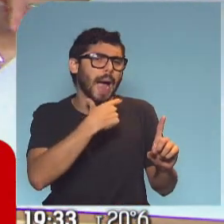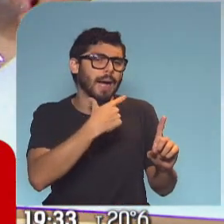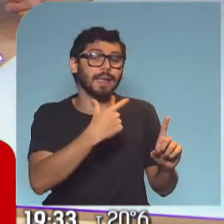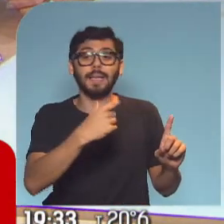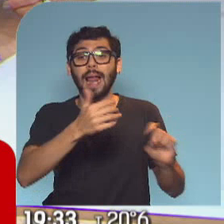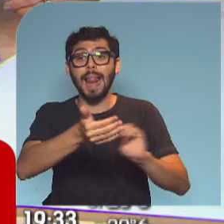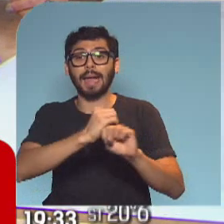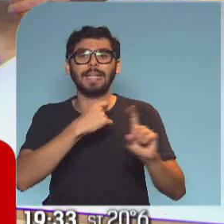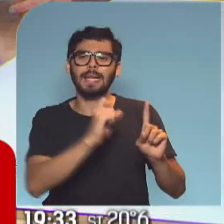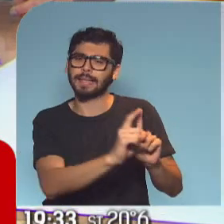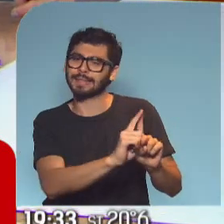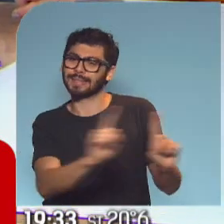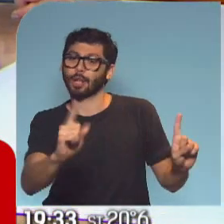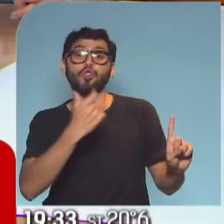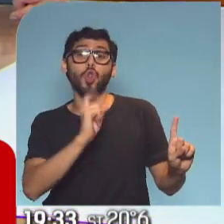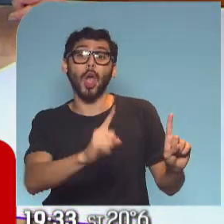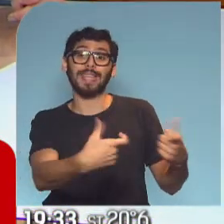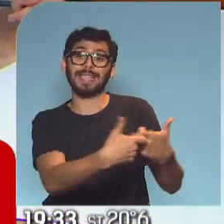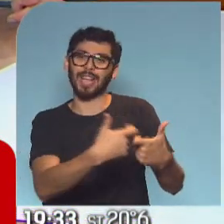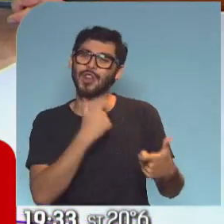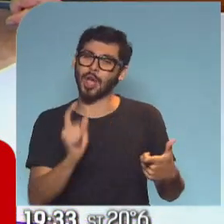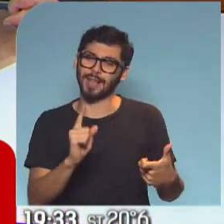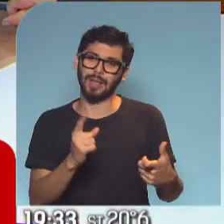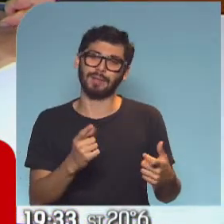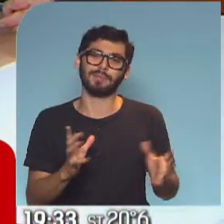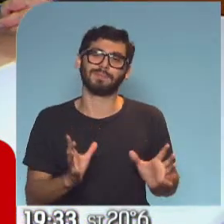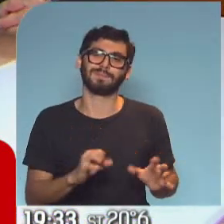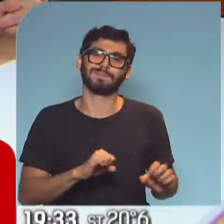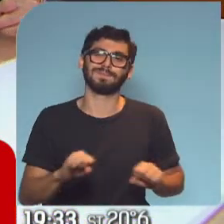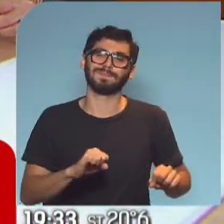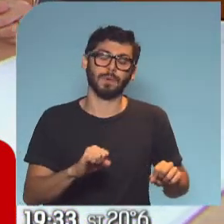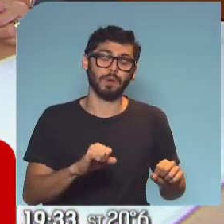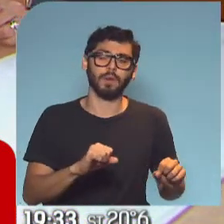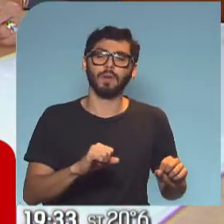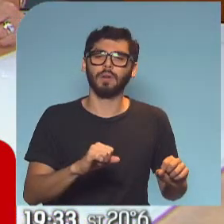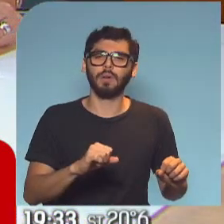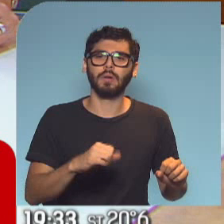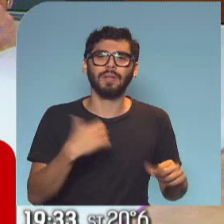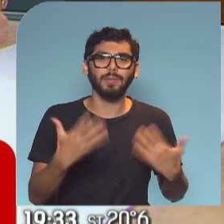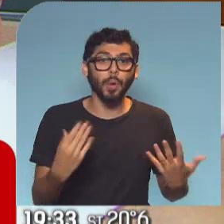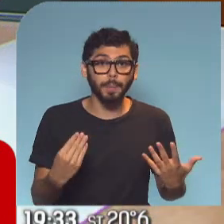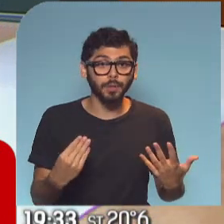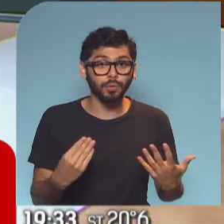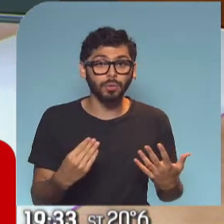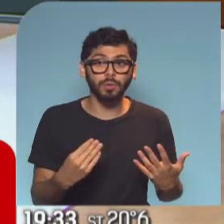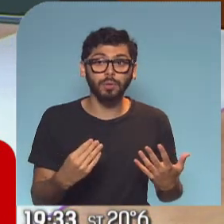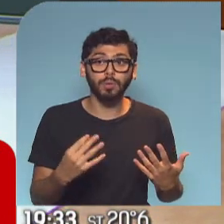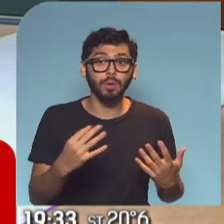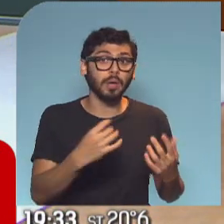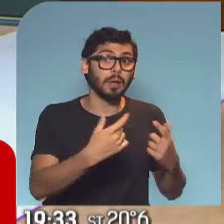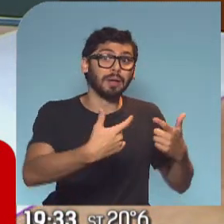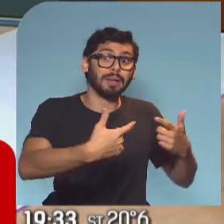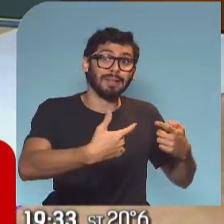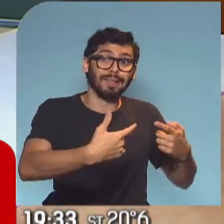Larreta, por lo menos en términos de derechos humanos, y abriendo la posibilidad interna, ¿cómo termina la jornada? Sí. Con una foto de los dos. Porque hoy Rodríguez